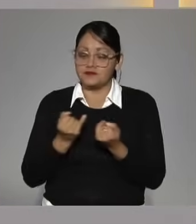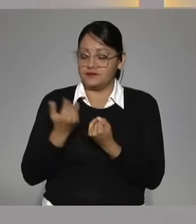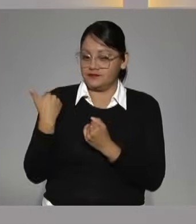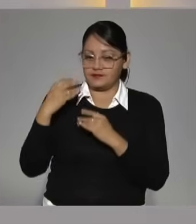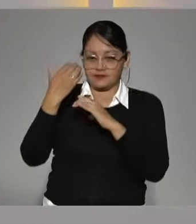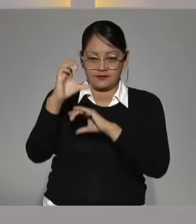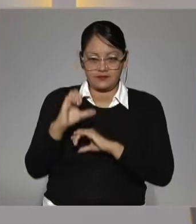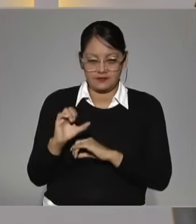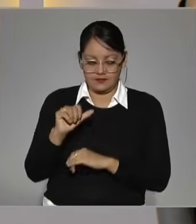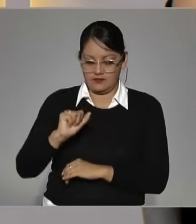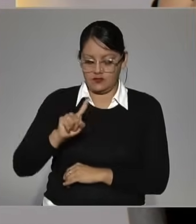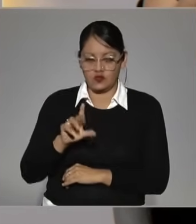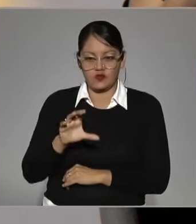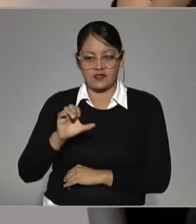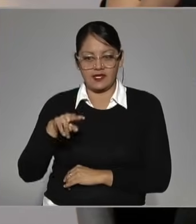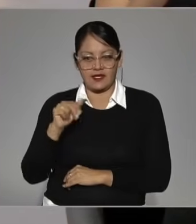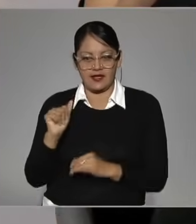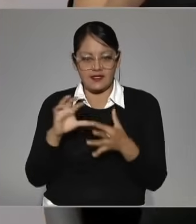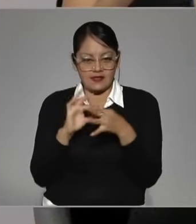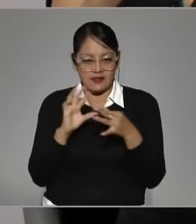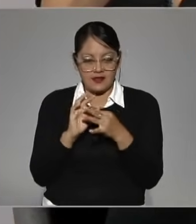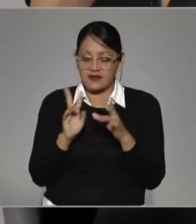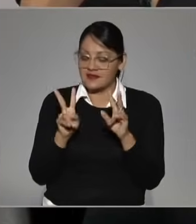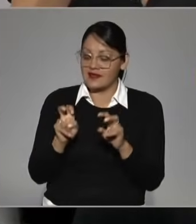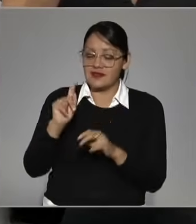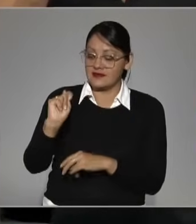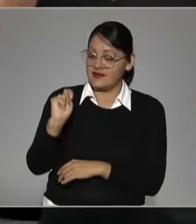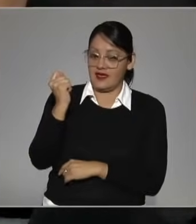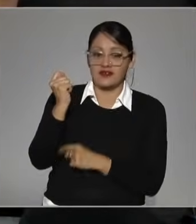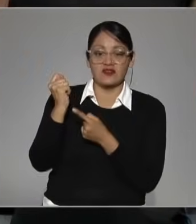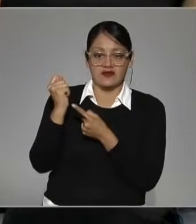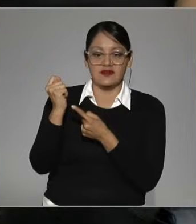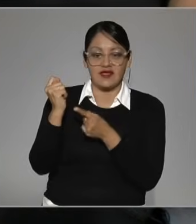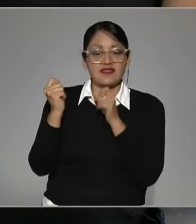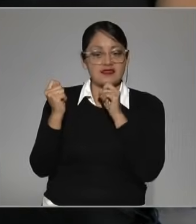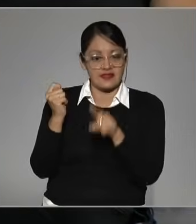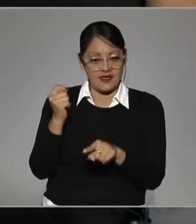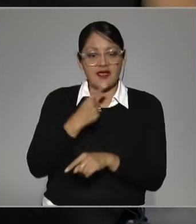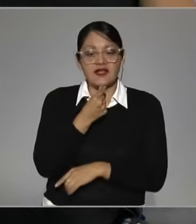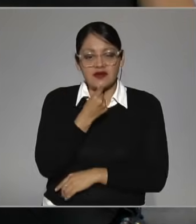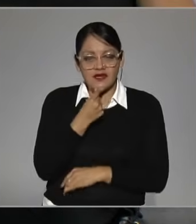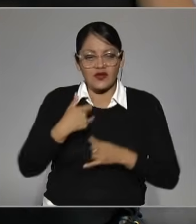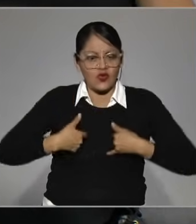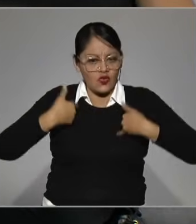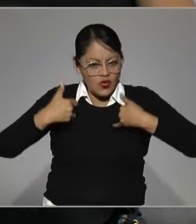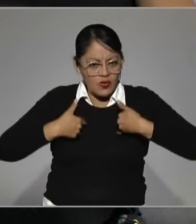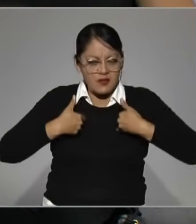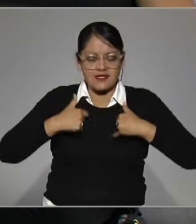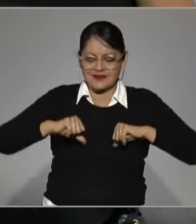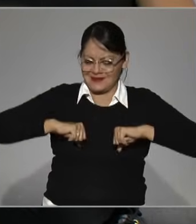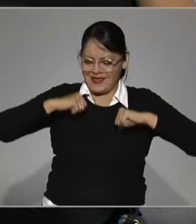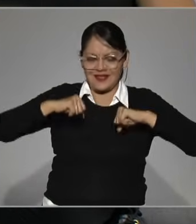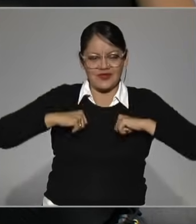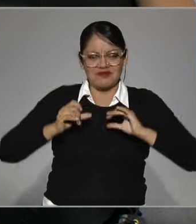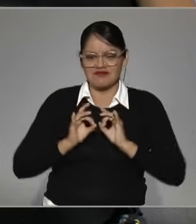hace el favor de leerlos, el tema de la tecnología. También a los niños, a los jóvenes, a los adolescentes, de repente los papás